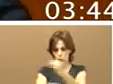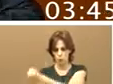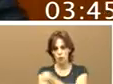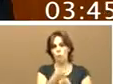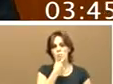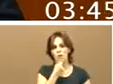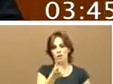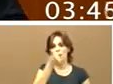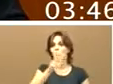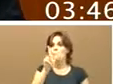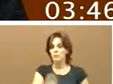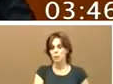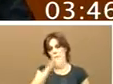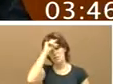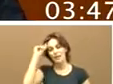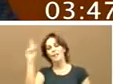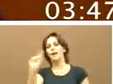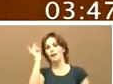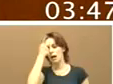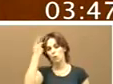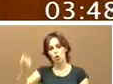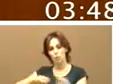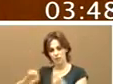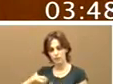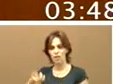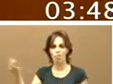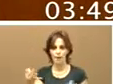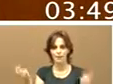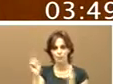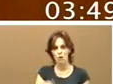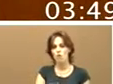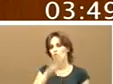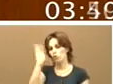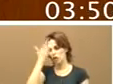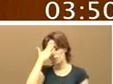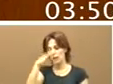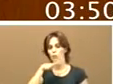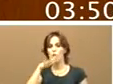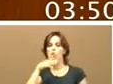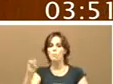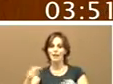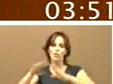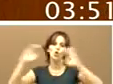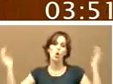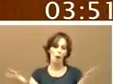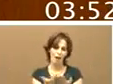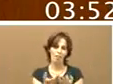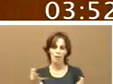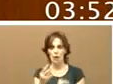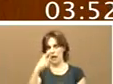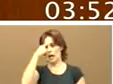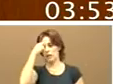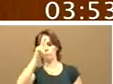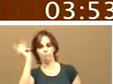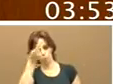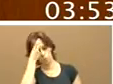mentalidad de los comerciantes ¿por qué no? también hay que decirlo fundamental en un mercado globalizado como en el que estamos tenemos